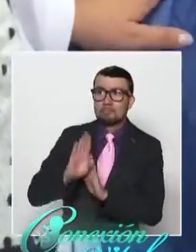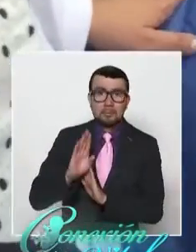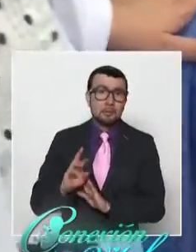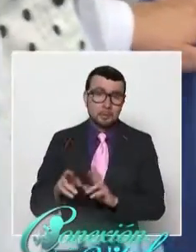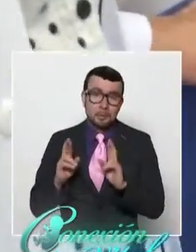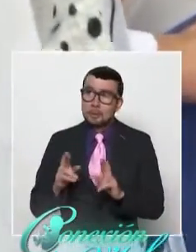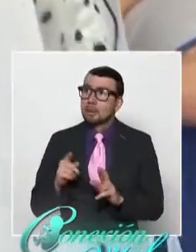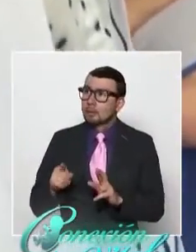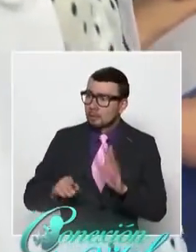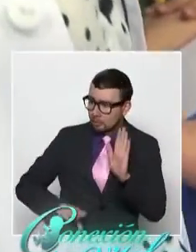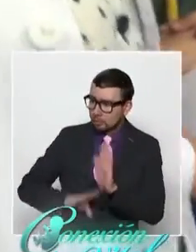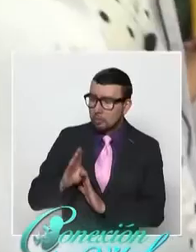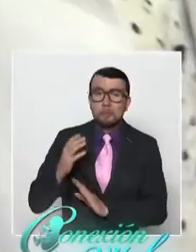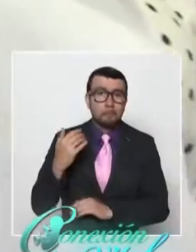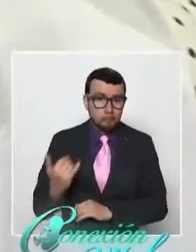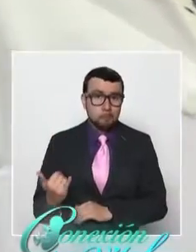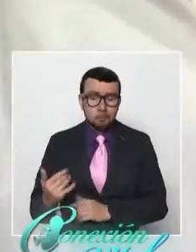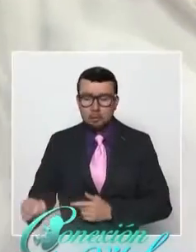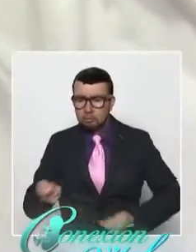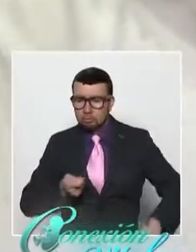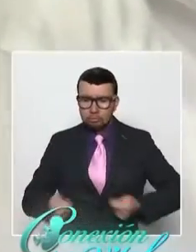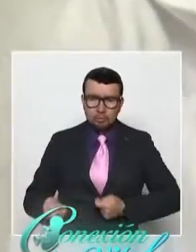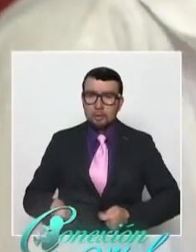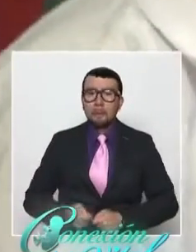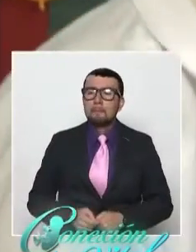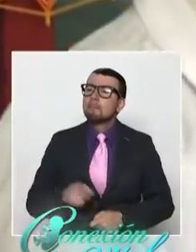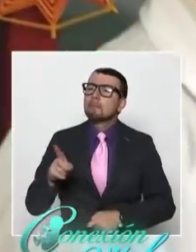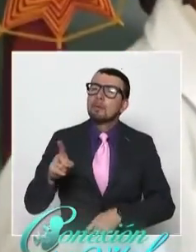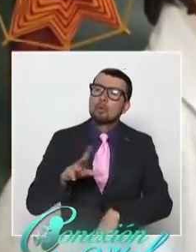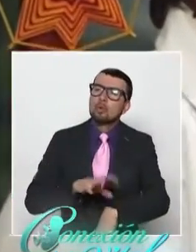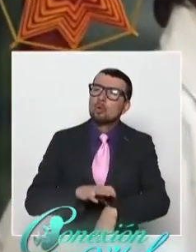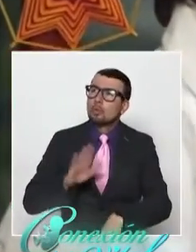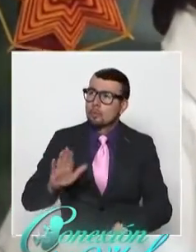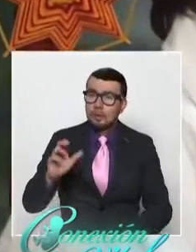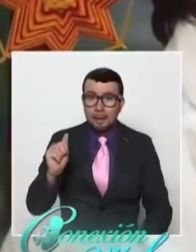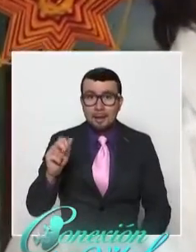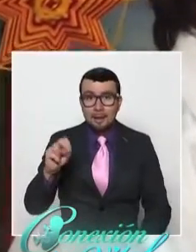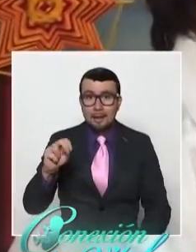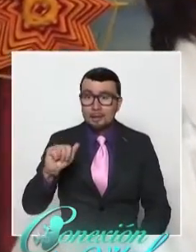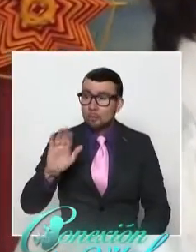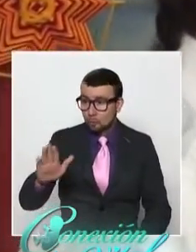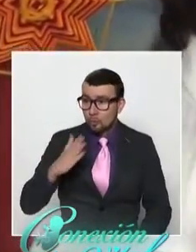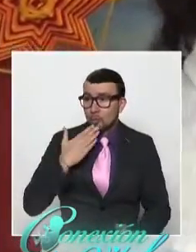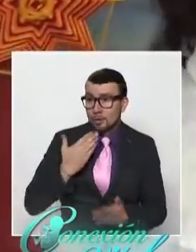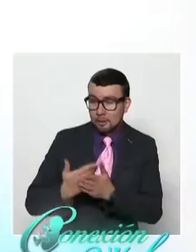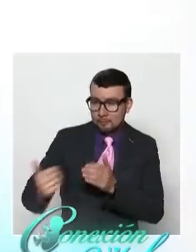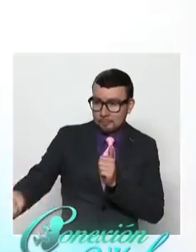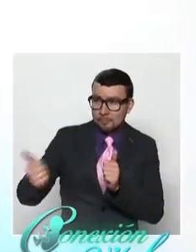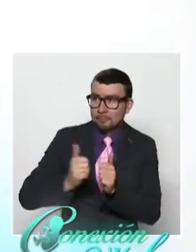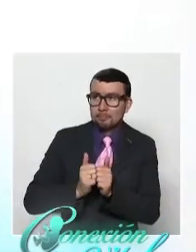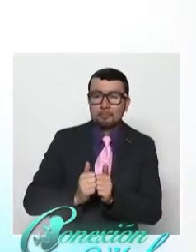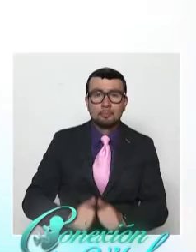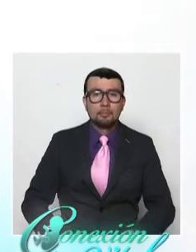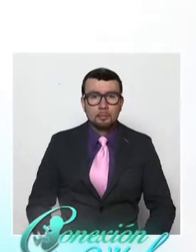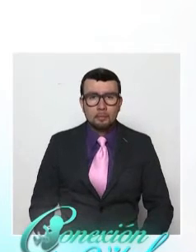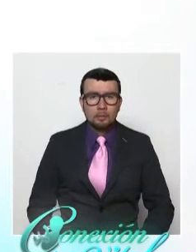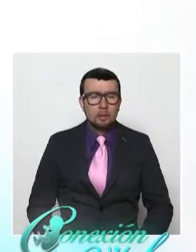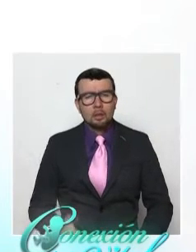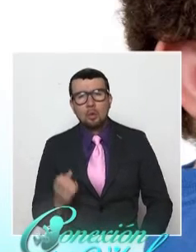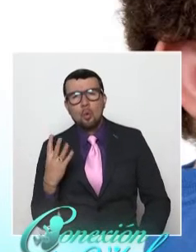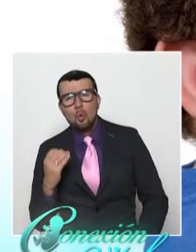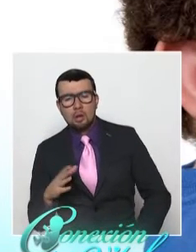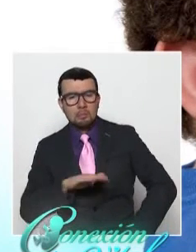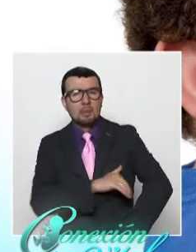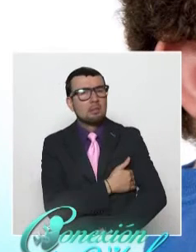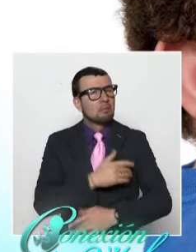menos, resultados en esa parte metabólica. Doctora Ana Lorenza, muchas gracias por estar con nosotros. Según cifras del Ministerio